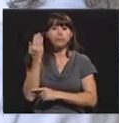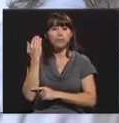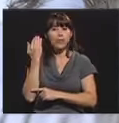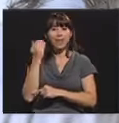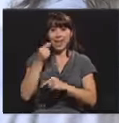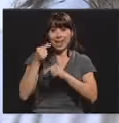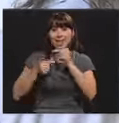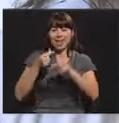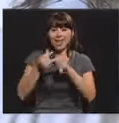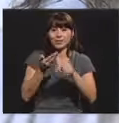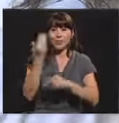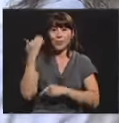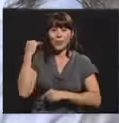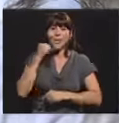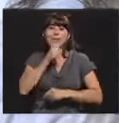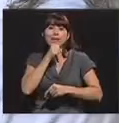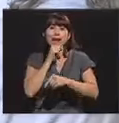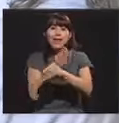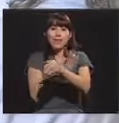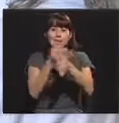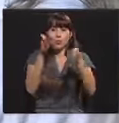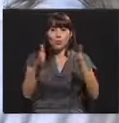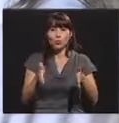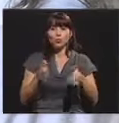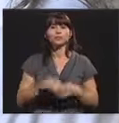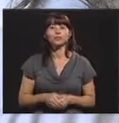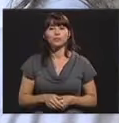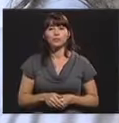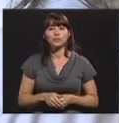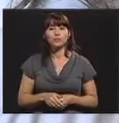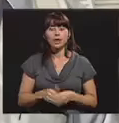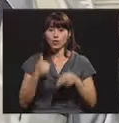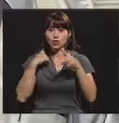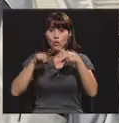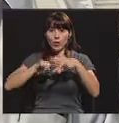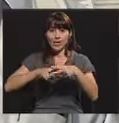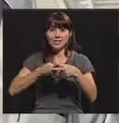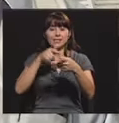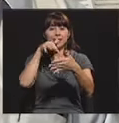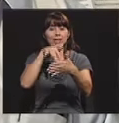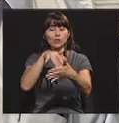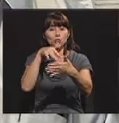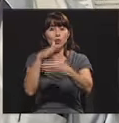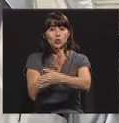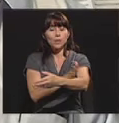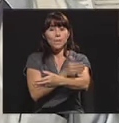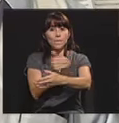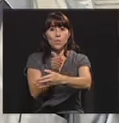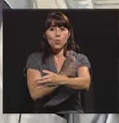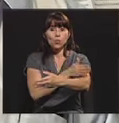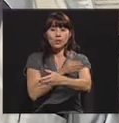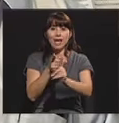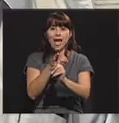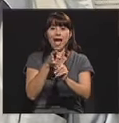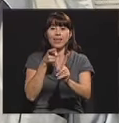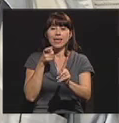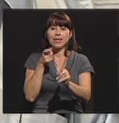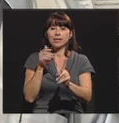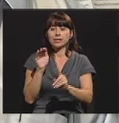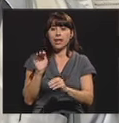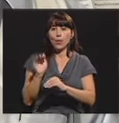de la generación vieja de músicos en la orquesta. Inicié los estudios de música a los 8